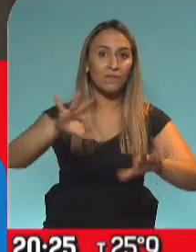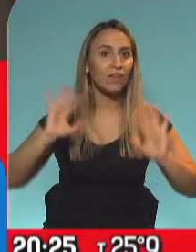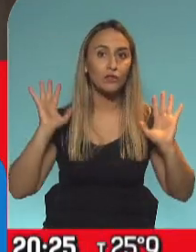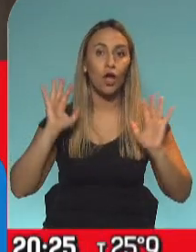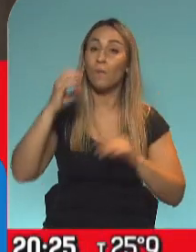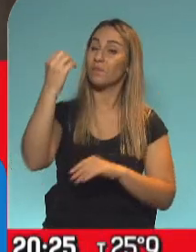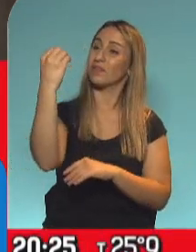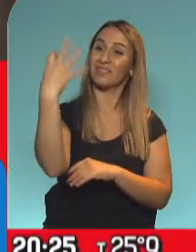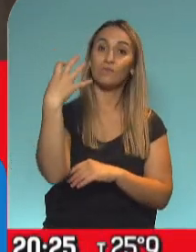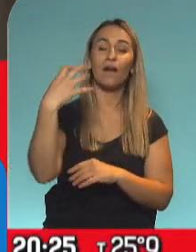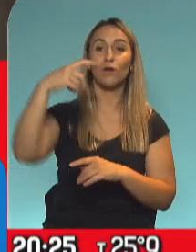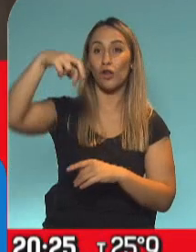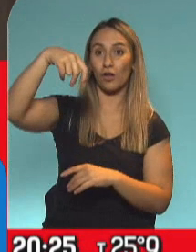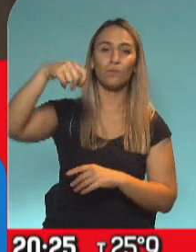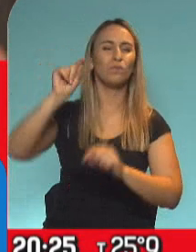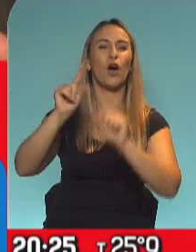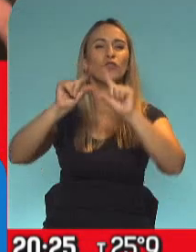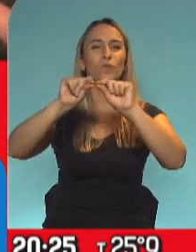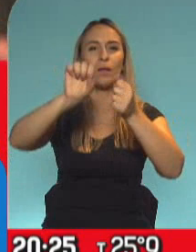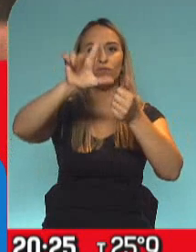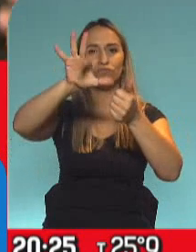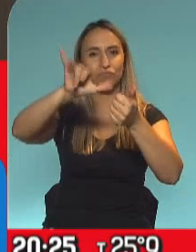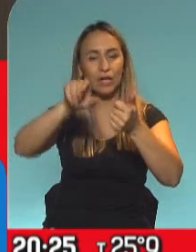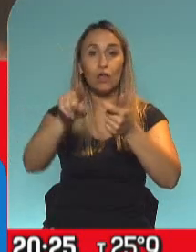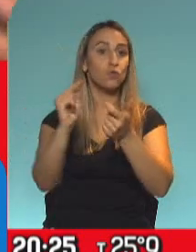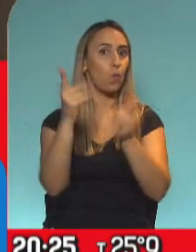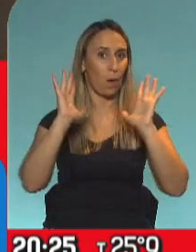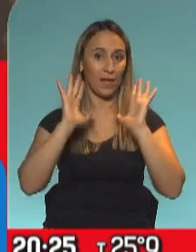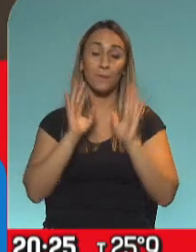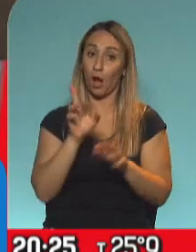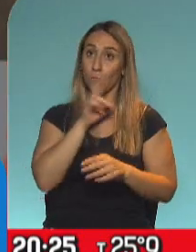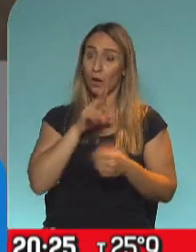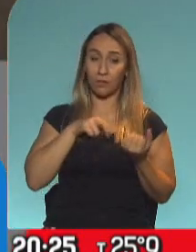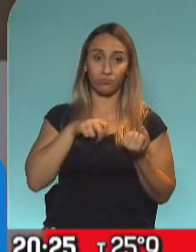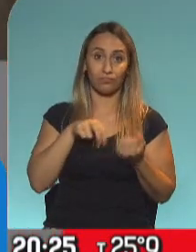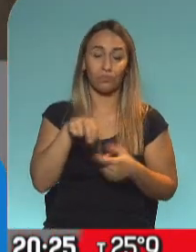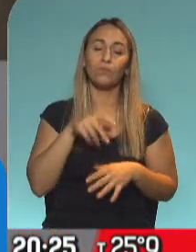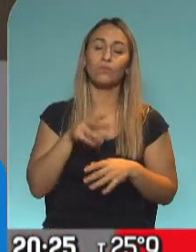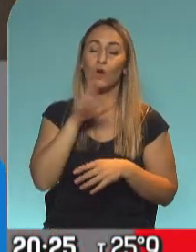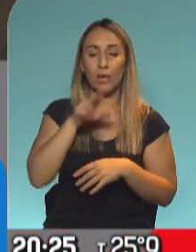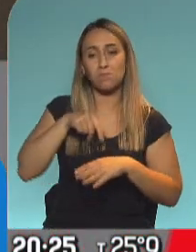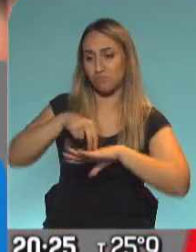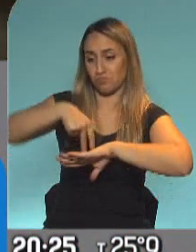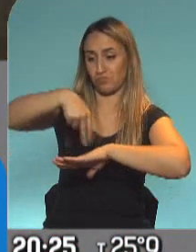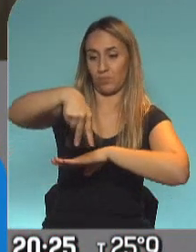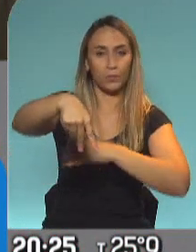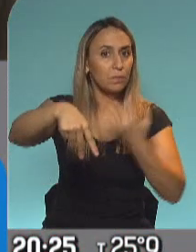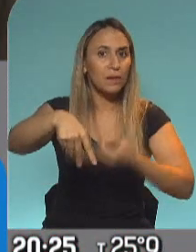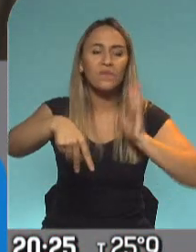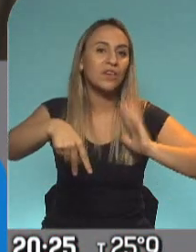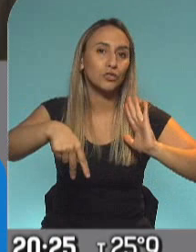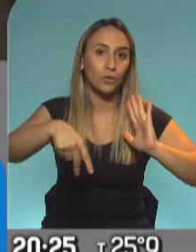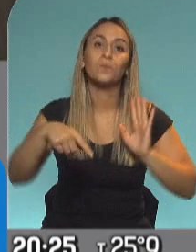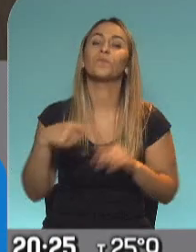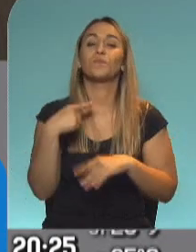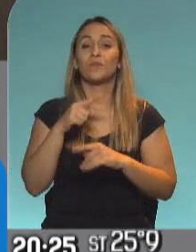semáforo peatonal con segundero, obviamente, pero ella inicia el cruce perfectamente, hasta ha sido admitido por la propia defensa, digamos, ¿no? Cuando llega a la mitad de la